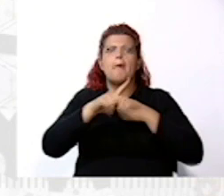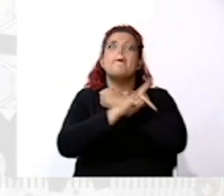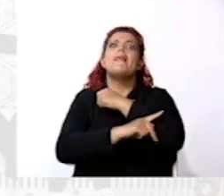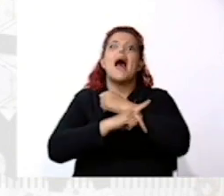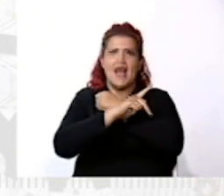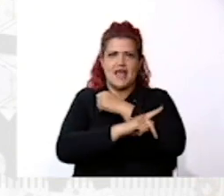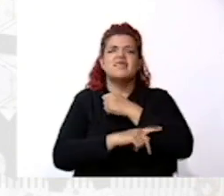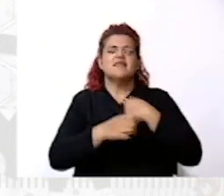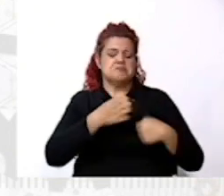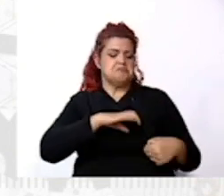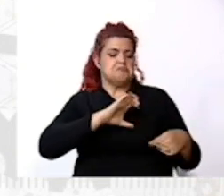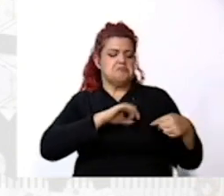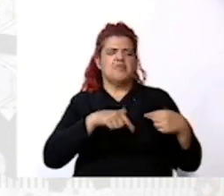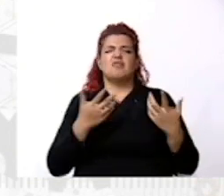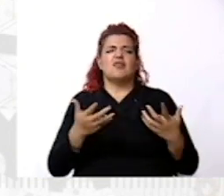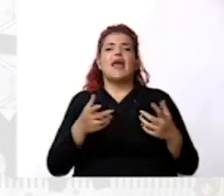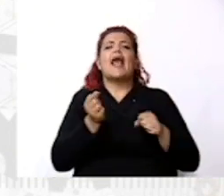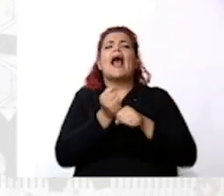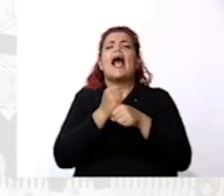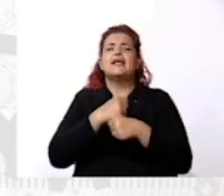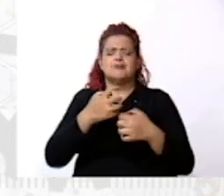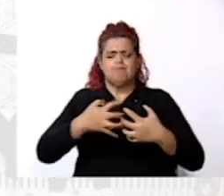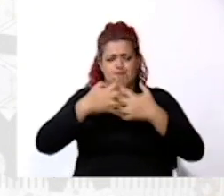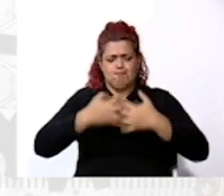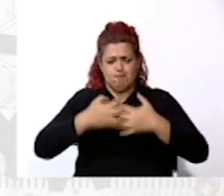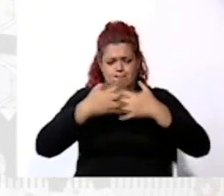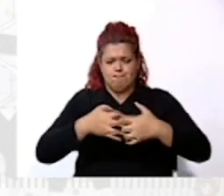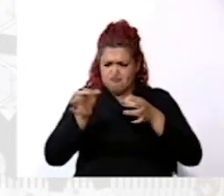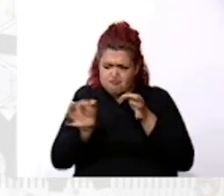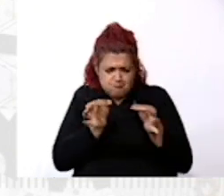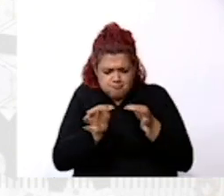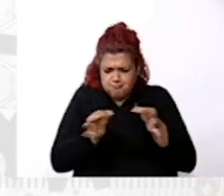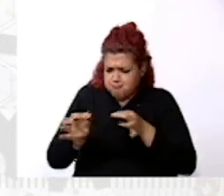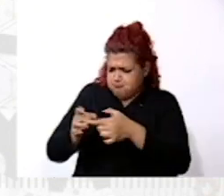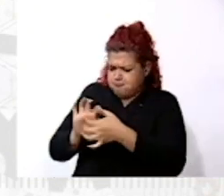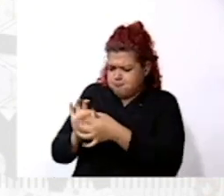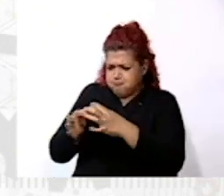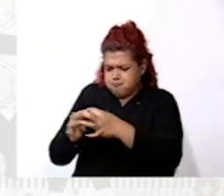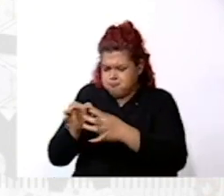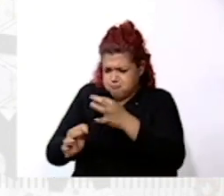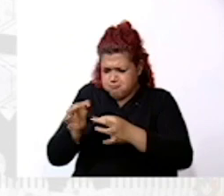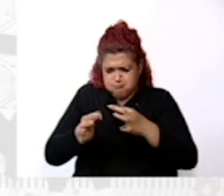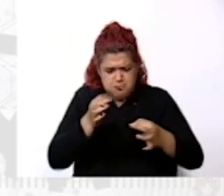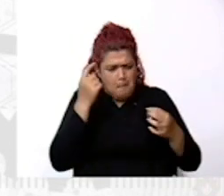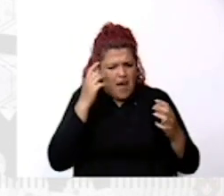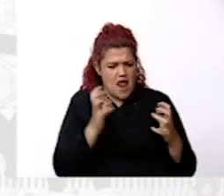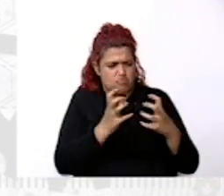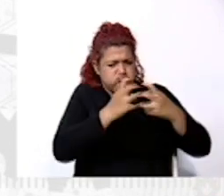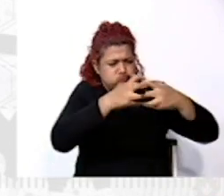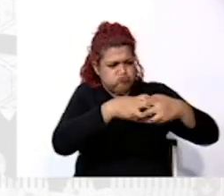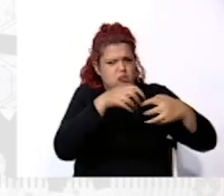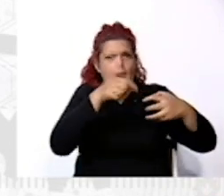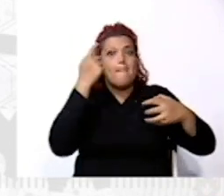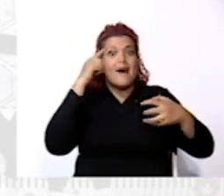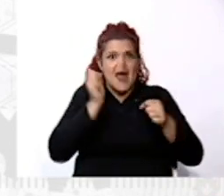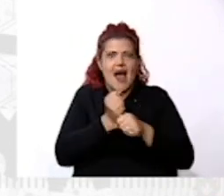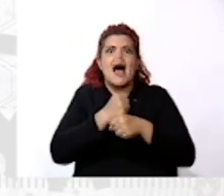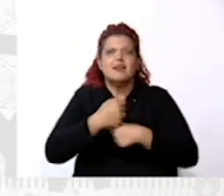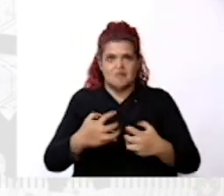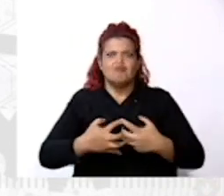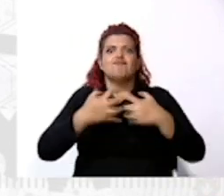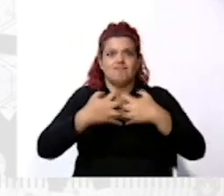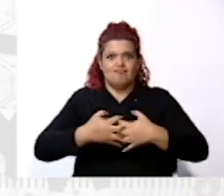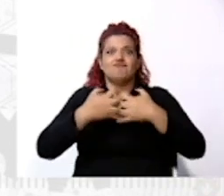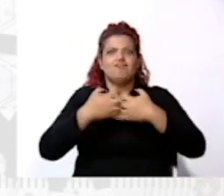han caracterizado en la elaboración de las piezas importantes que utilizamos en las diferentes máquinas.